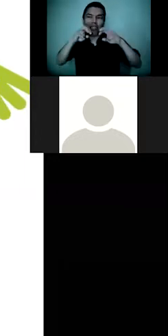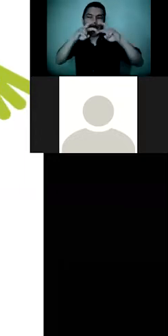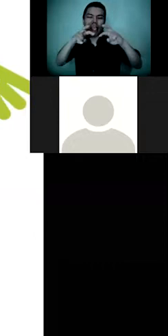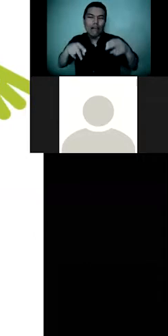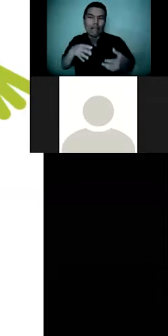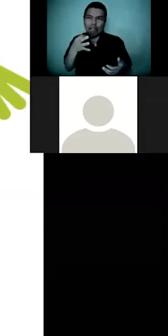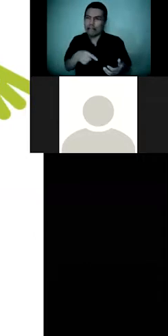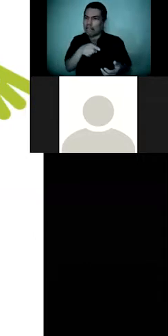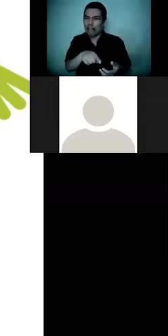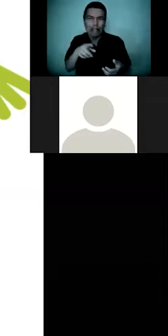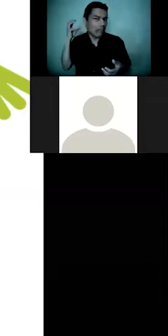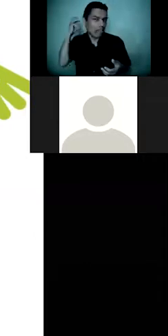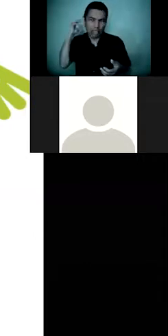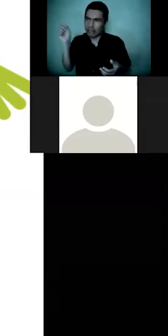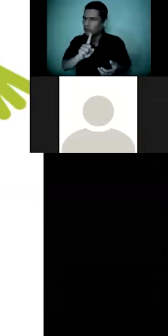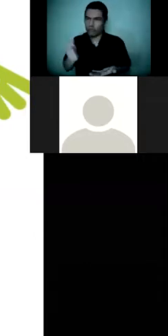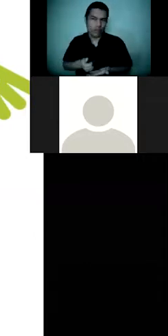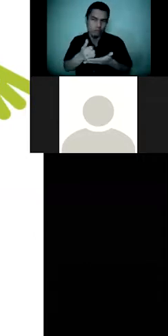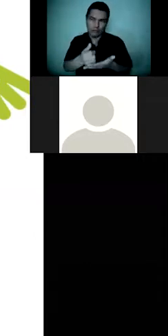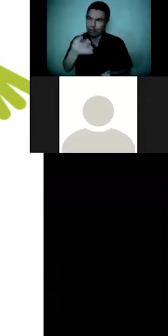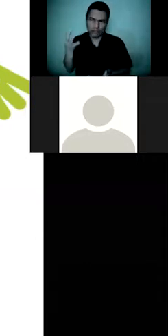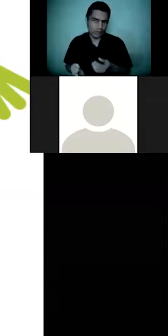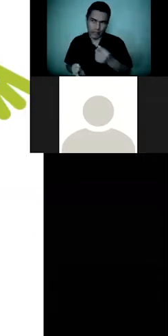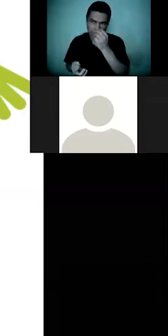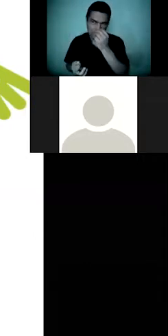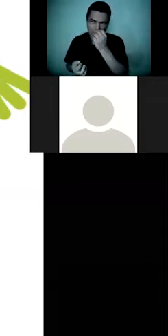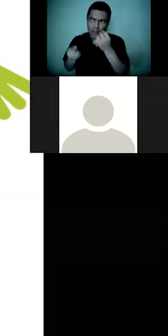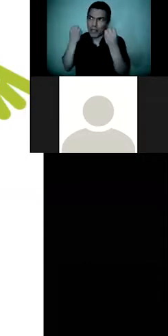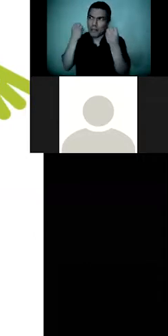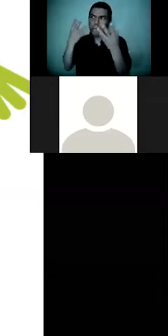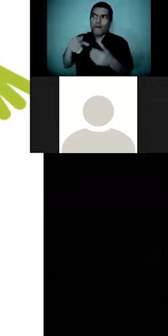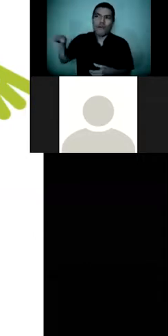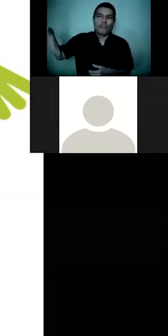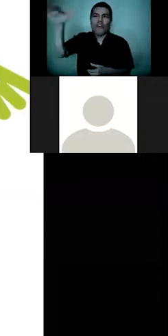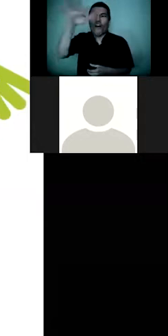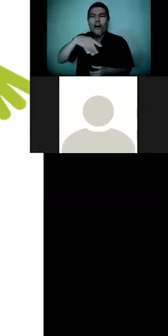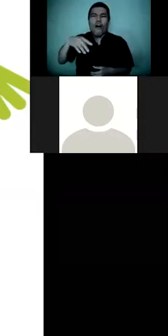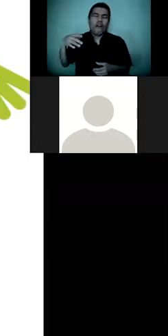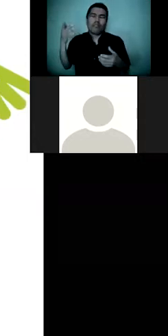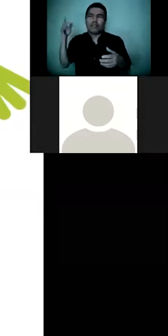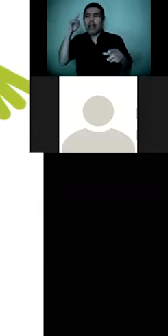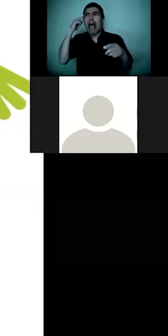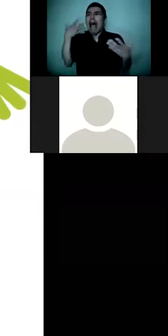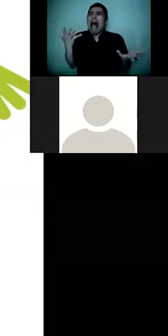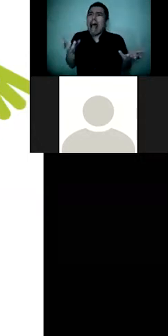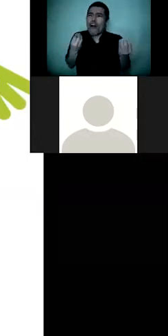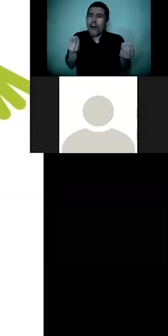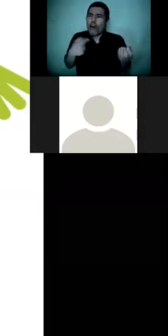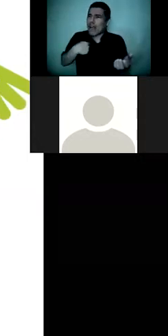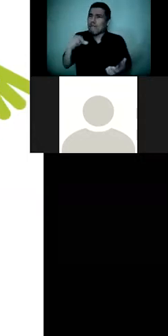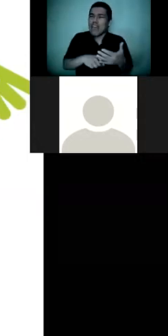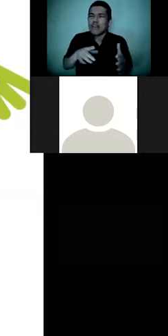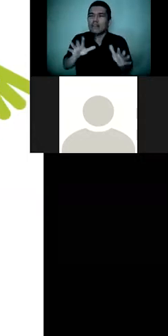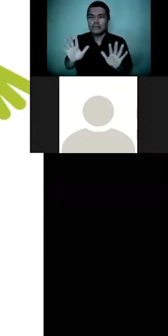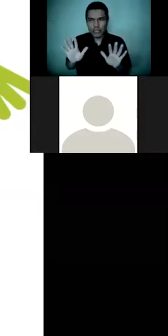corregirlo, el implante coclear. Y no hacen muchas pruebas y no hacen muchas cosas que de verdad que no es que le ayude